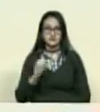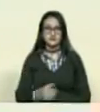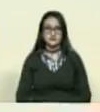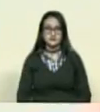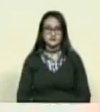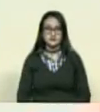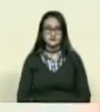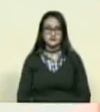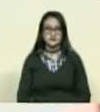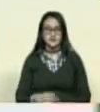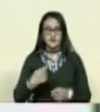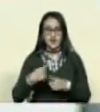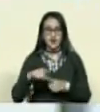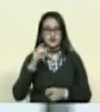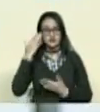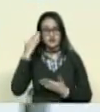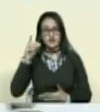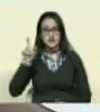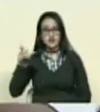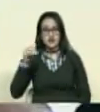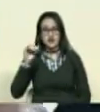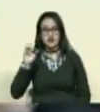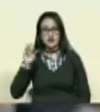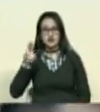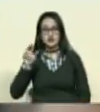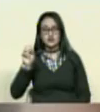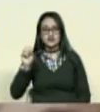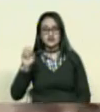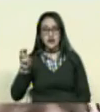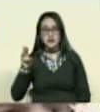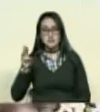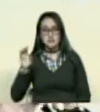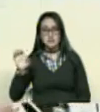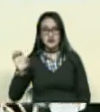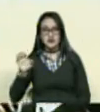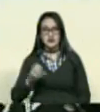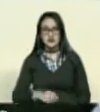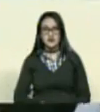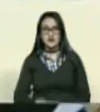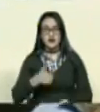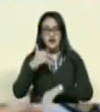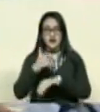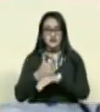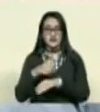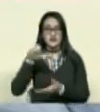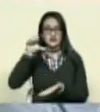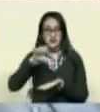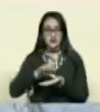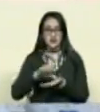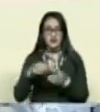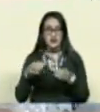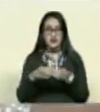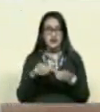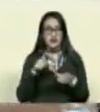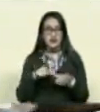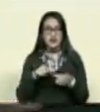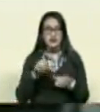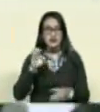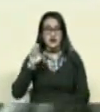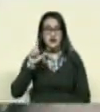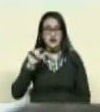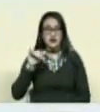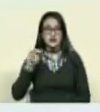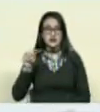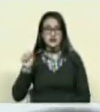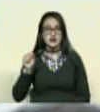Giuseppe Alessandro Alessandrello, jefe de la región central, al mayor general Elías